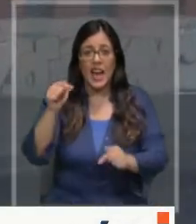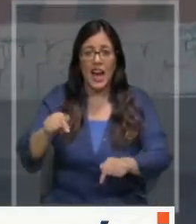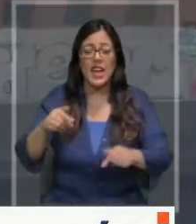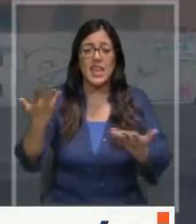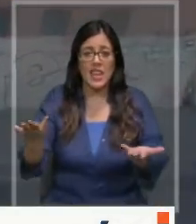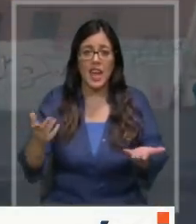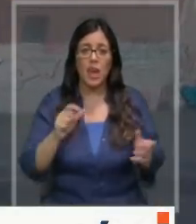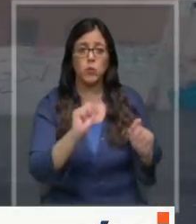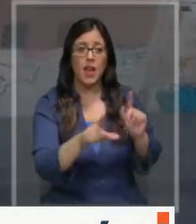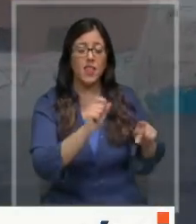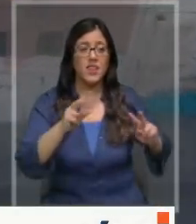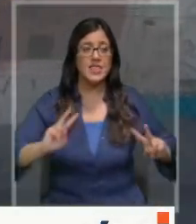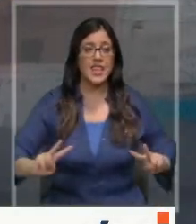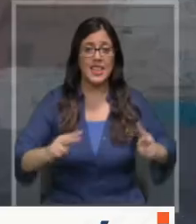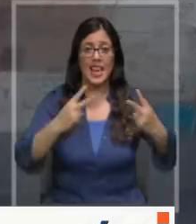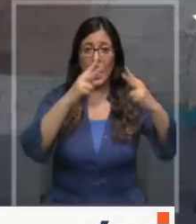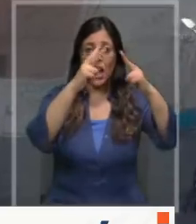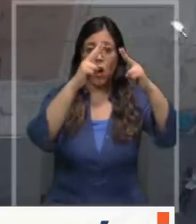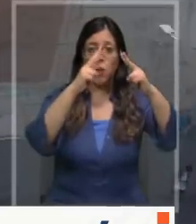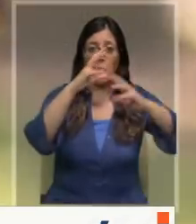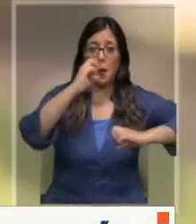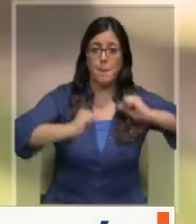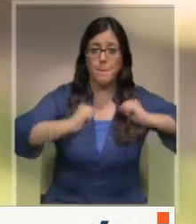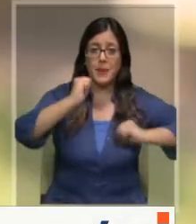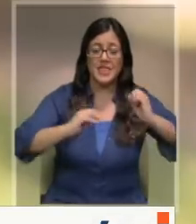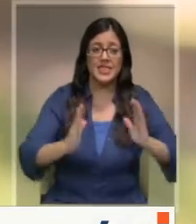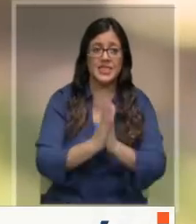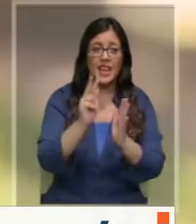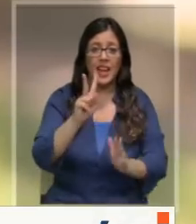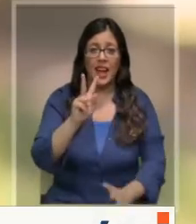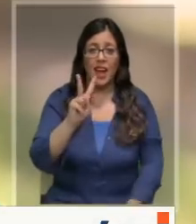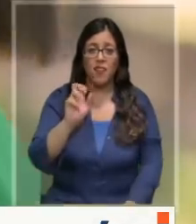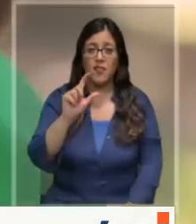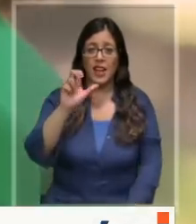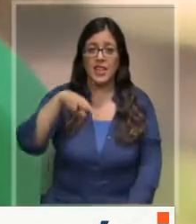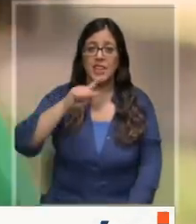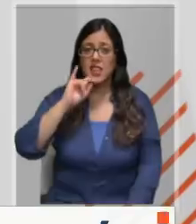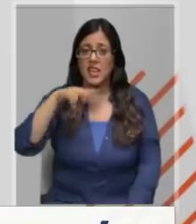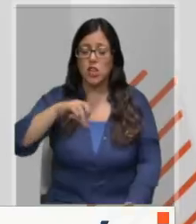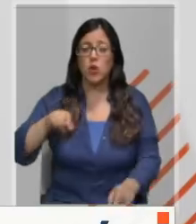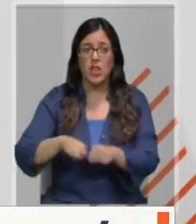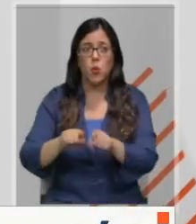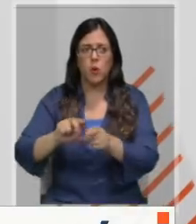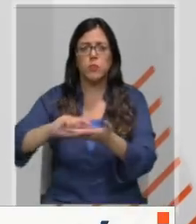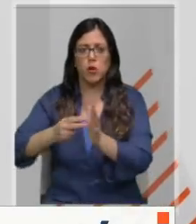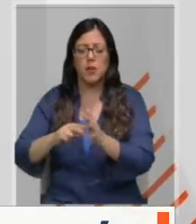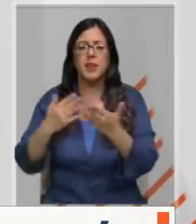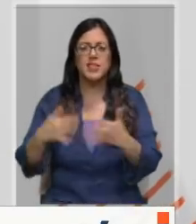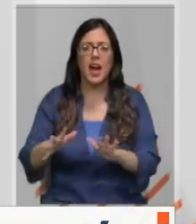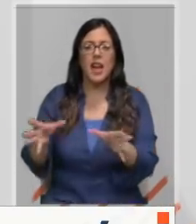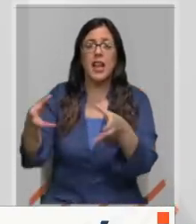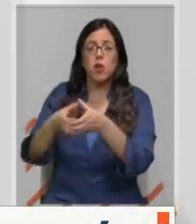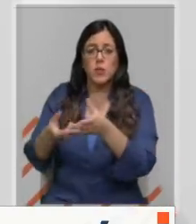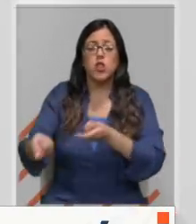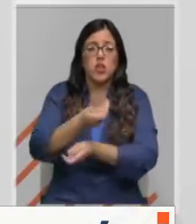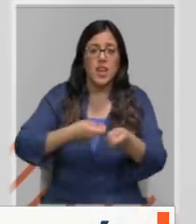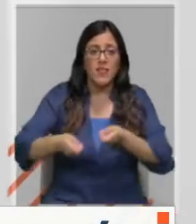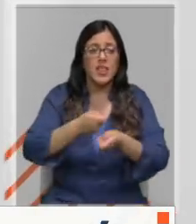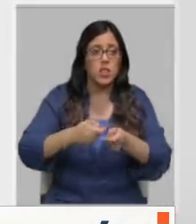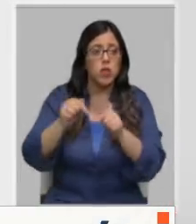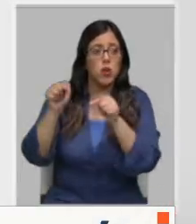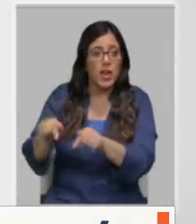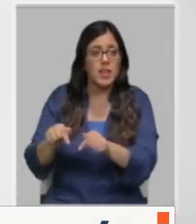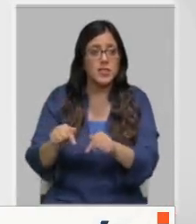San Valentino encendió aún más la polémica. A través de un comunicado, la sociedad que vendió el inmueble al municipio de Santiago lanzó sus